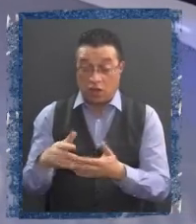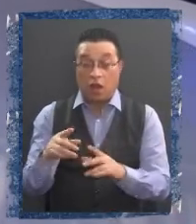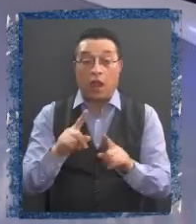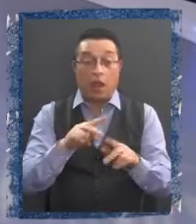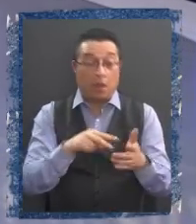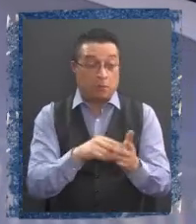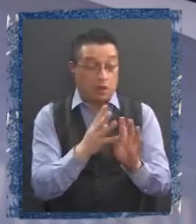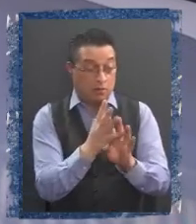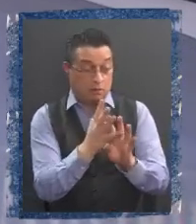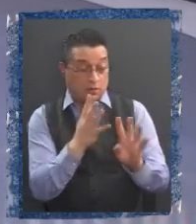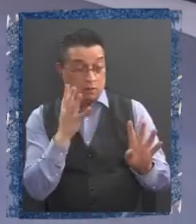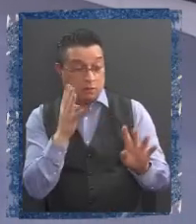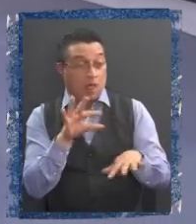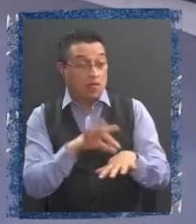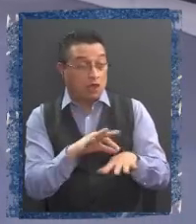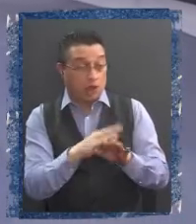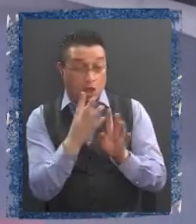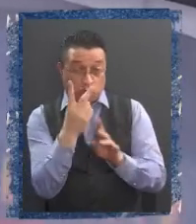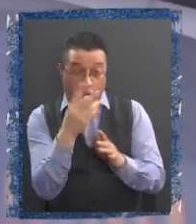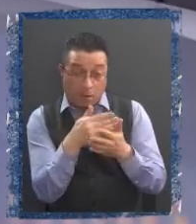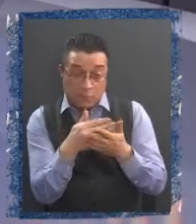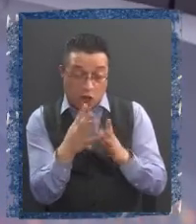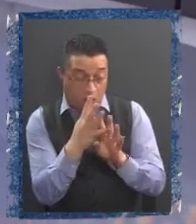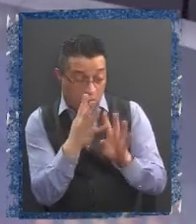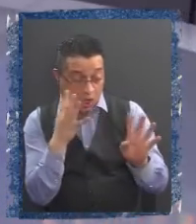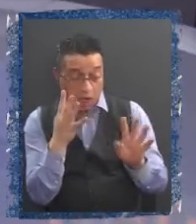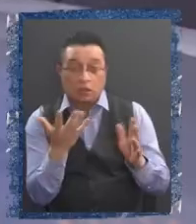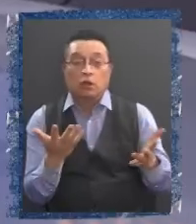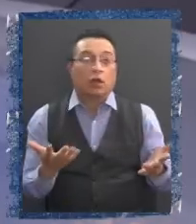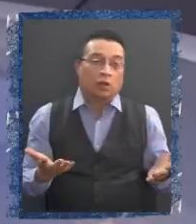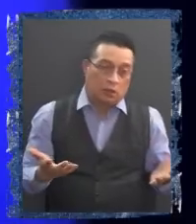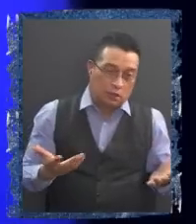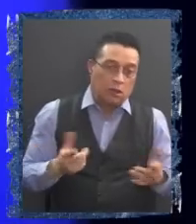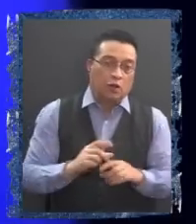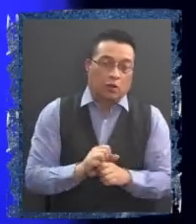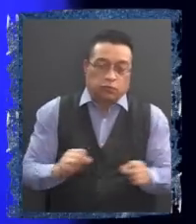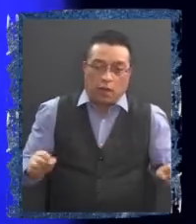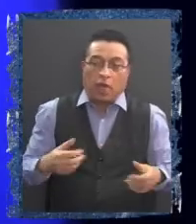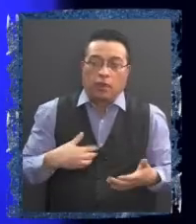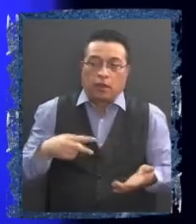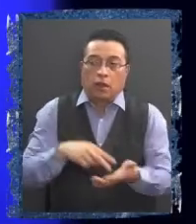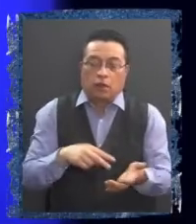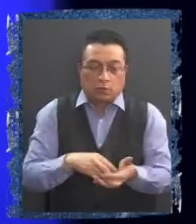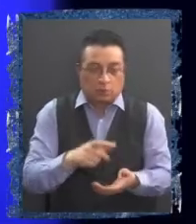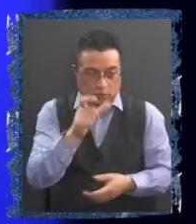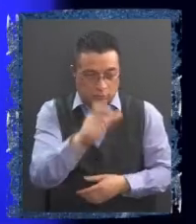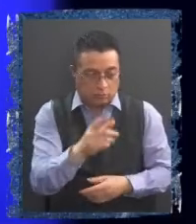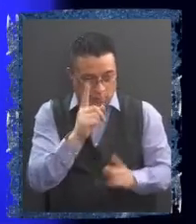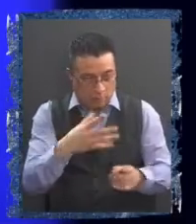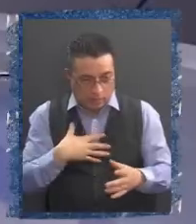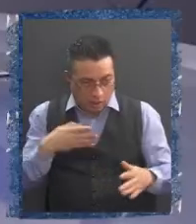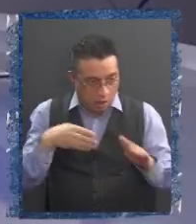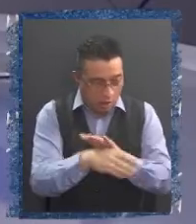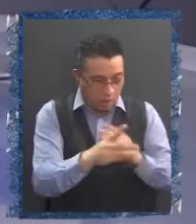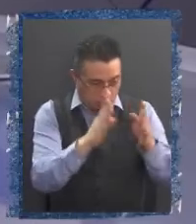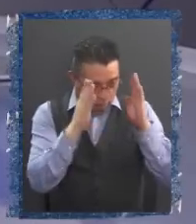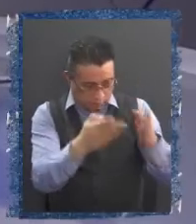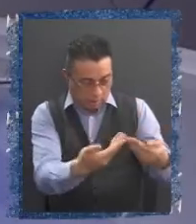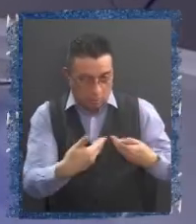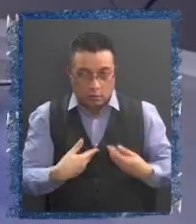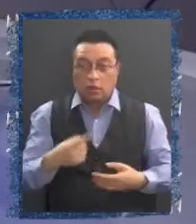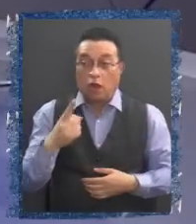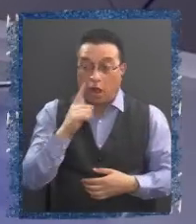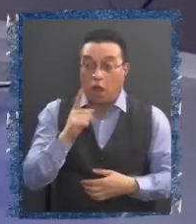de un especialista, Por eso. es como no es lo Cuando mínimo son de pedir duplicados A ver, los fondos de que salud un pero- especialista te durante atienda. el último día. Pero acá el constituyente